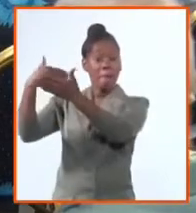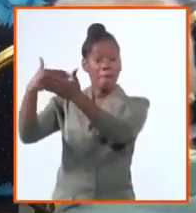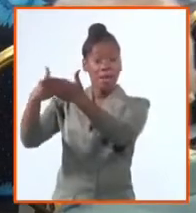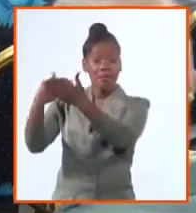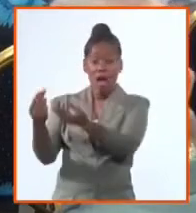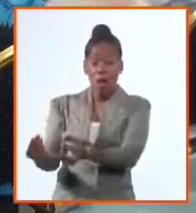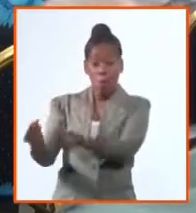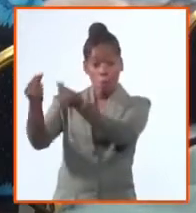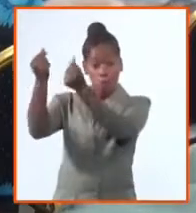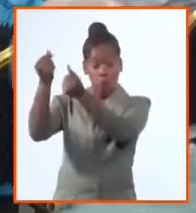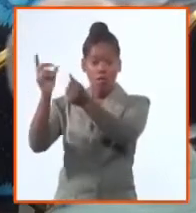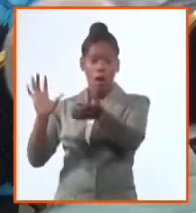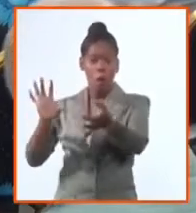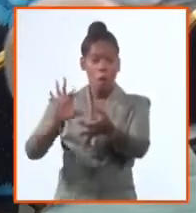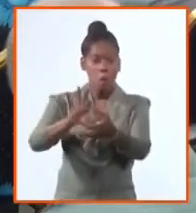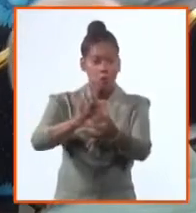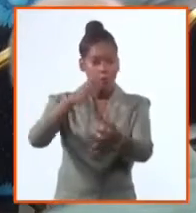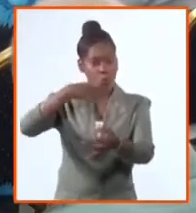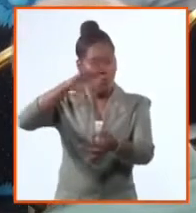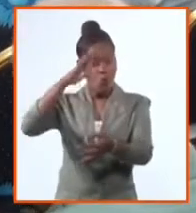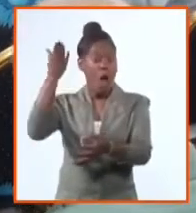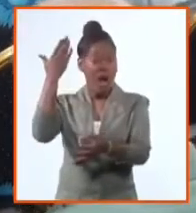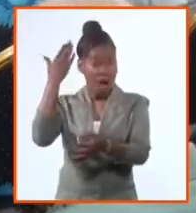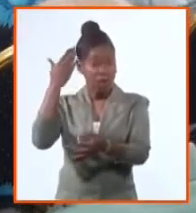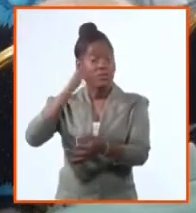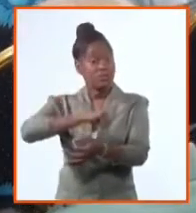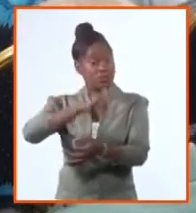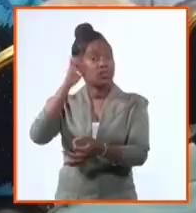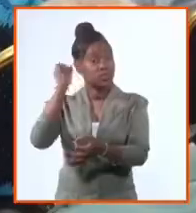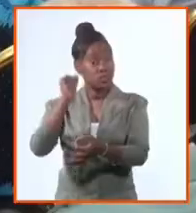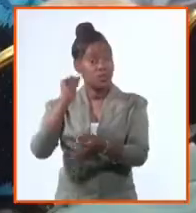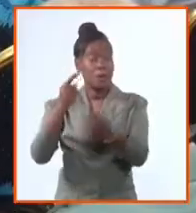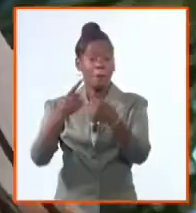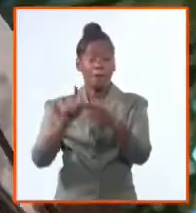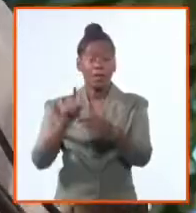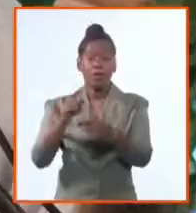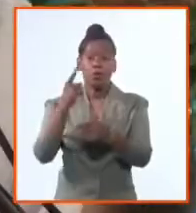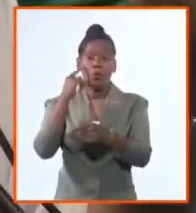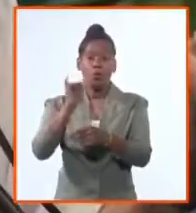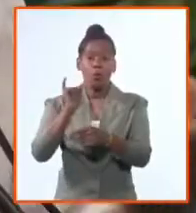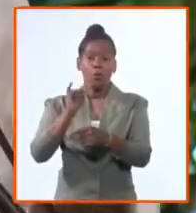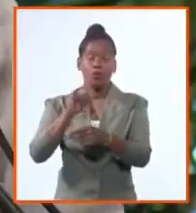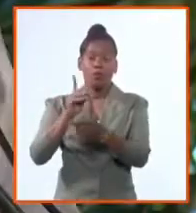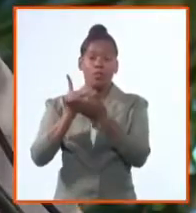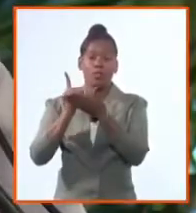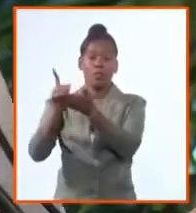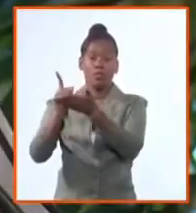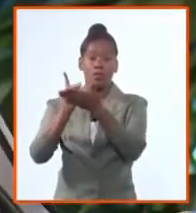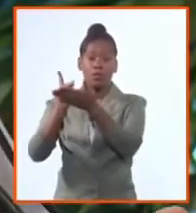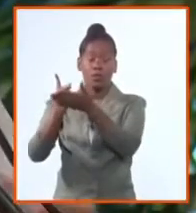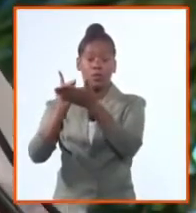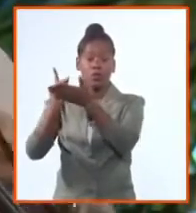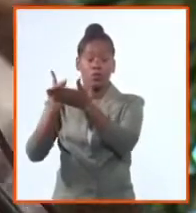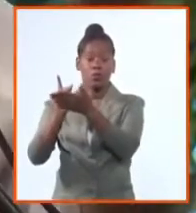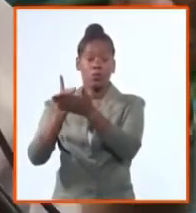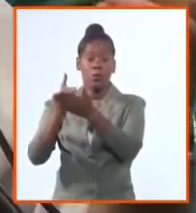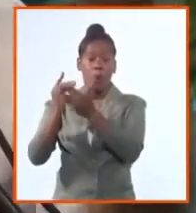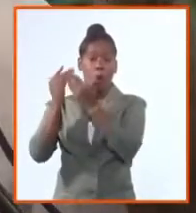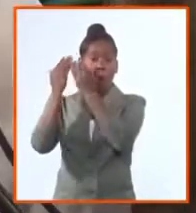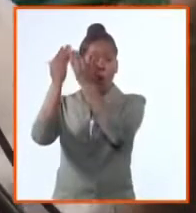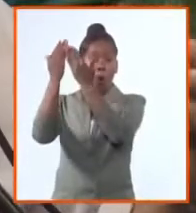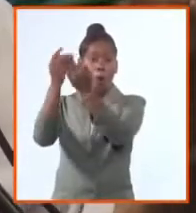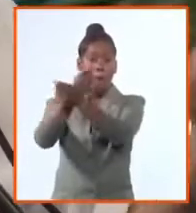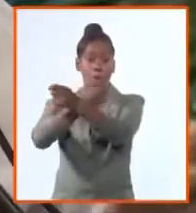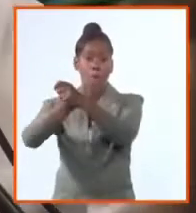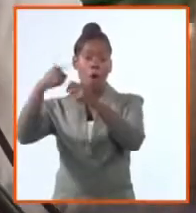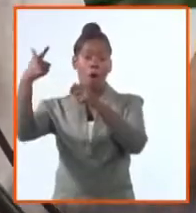94, 95. Pero se trató de otra manera los endeudamientos, se trató de otra manera el riesgo país. Se